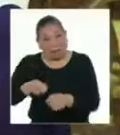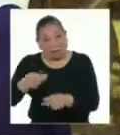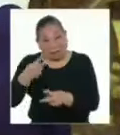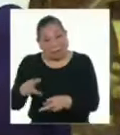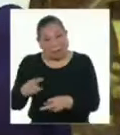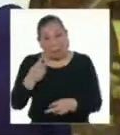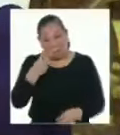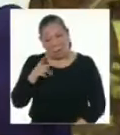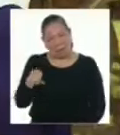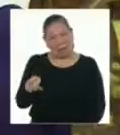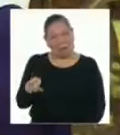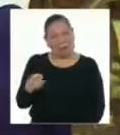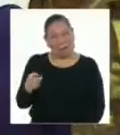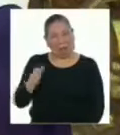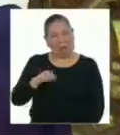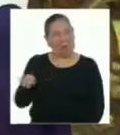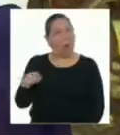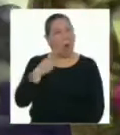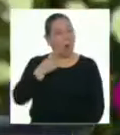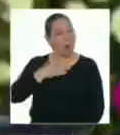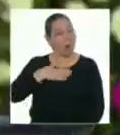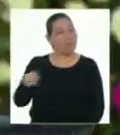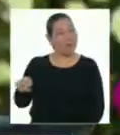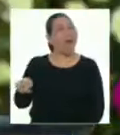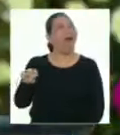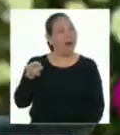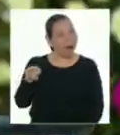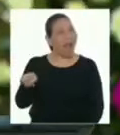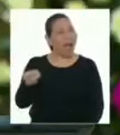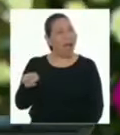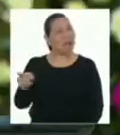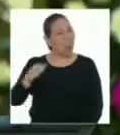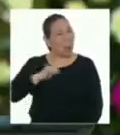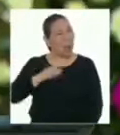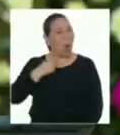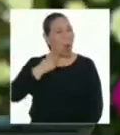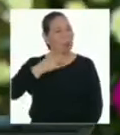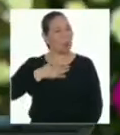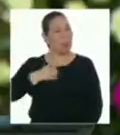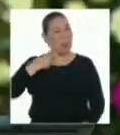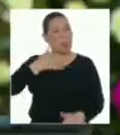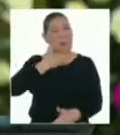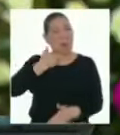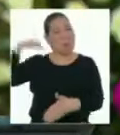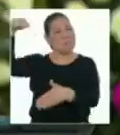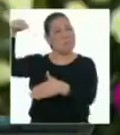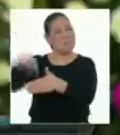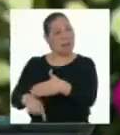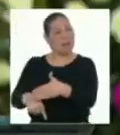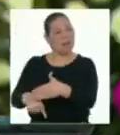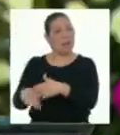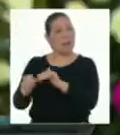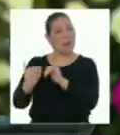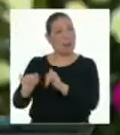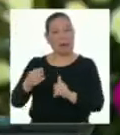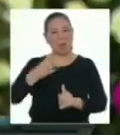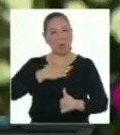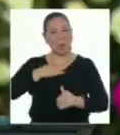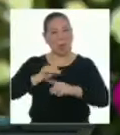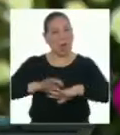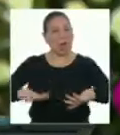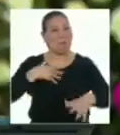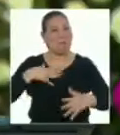al ver al hijo, le dijeron: este es el heredero, lo matamos y nos quedamos con